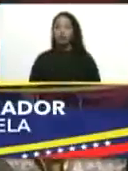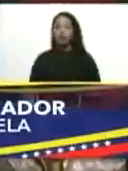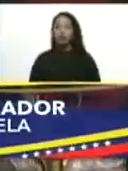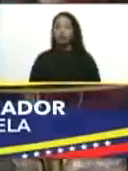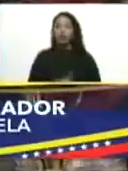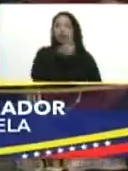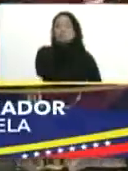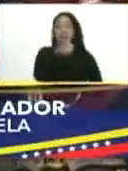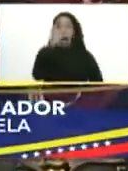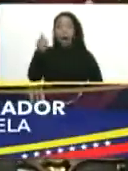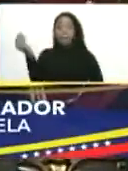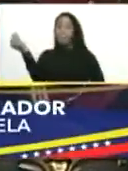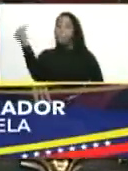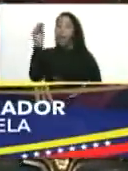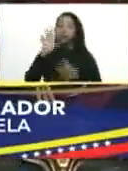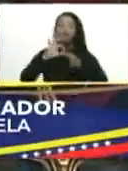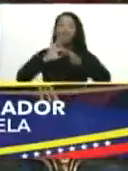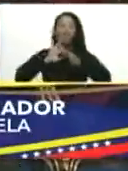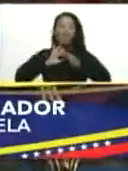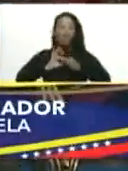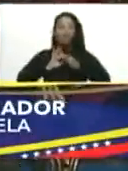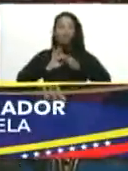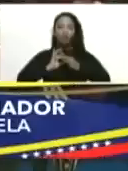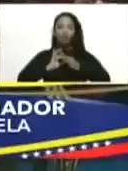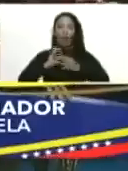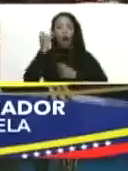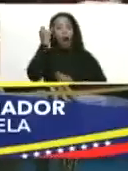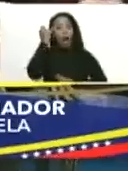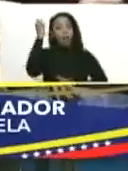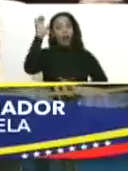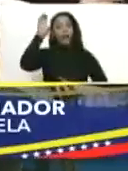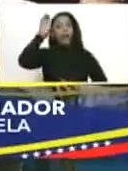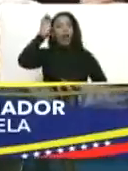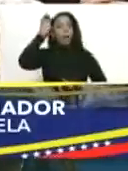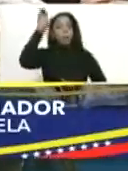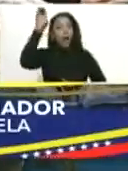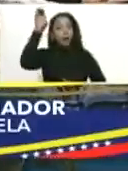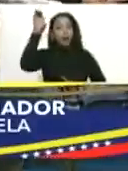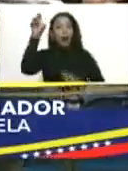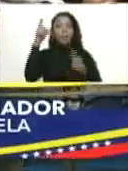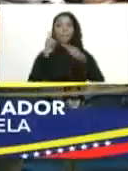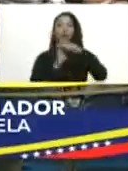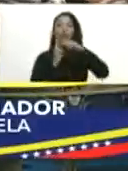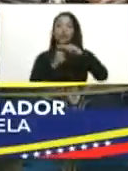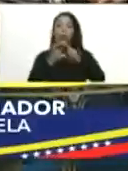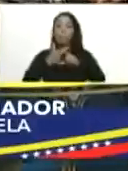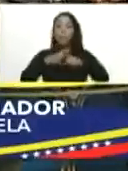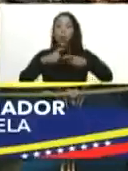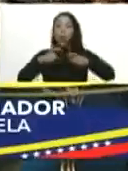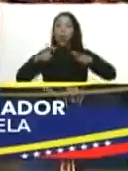cada vez más unido, a la idea de una patria próspera,